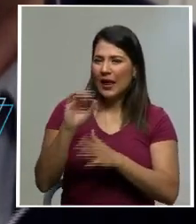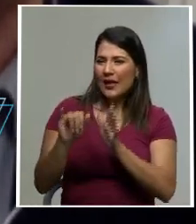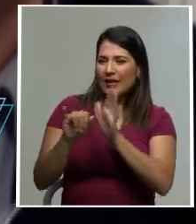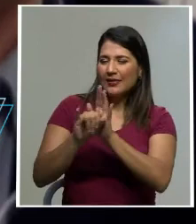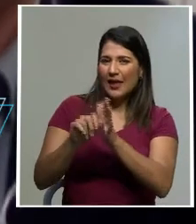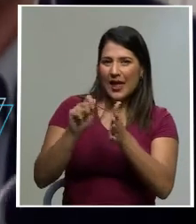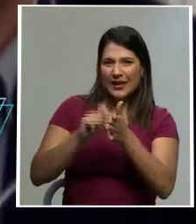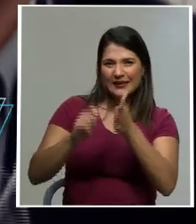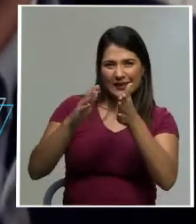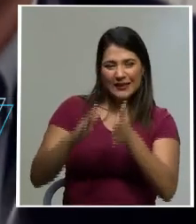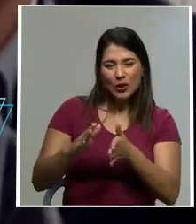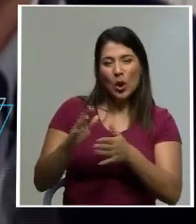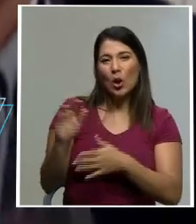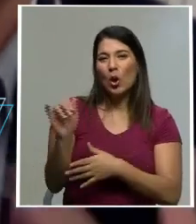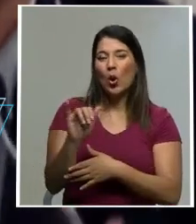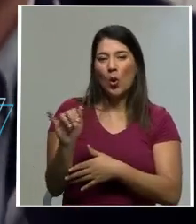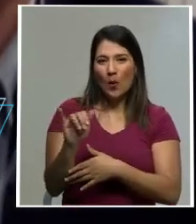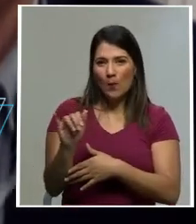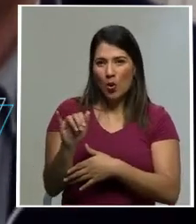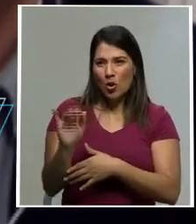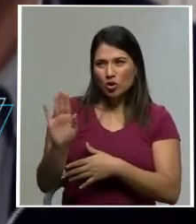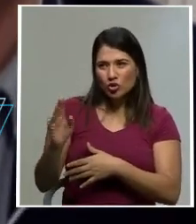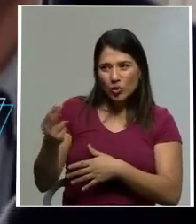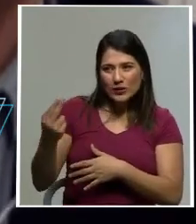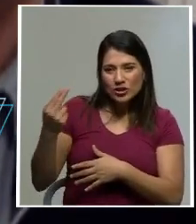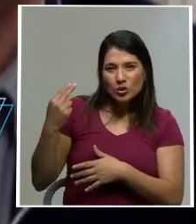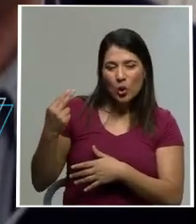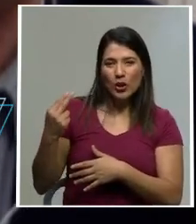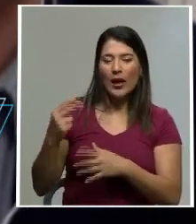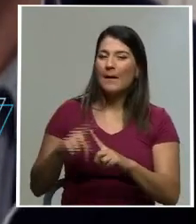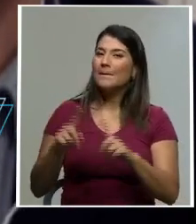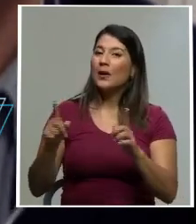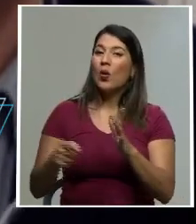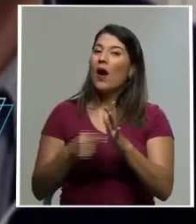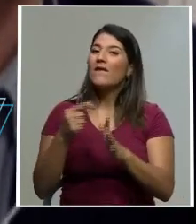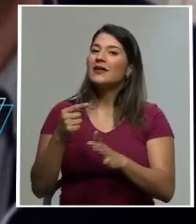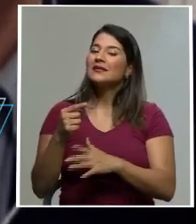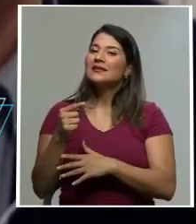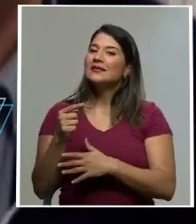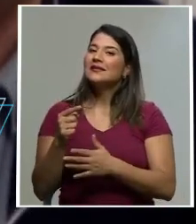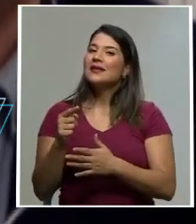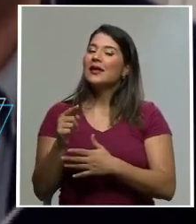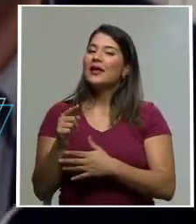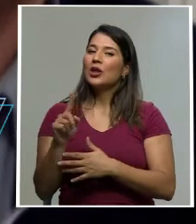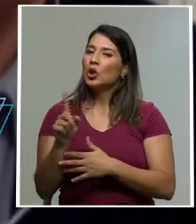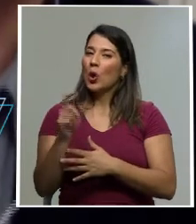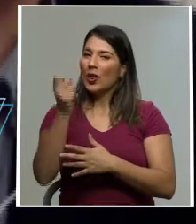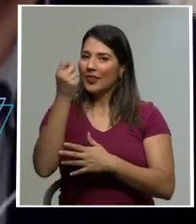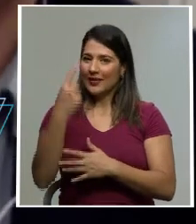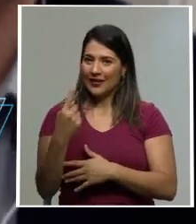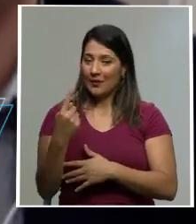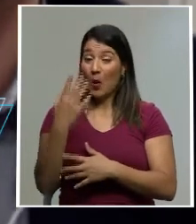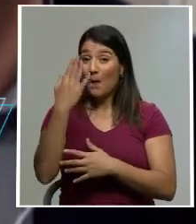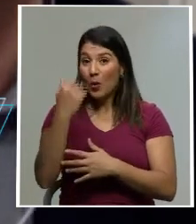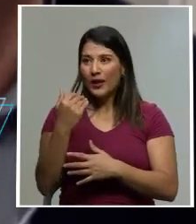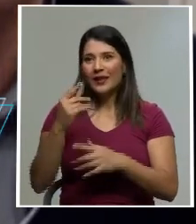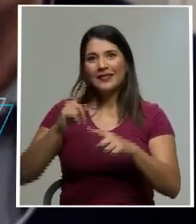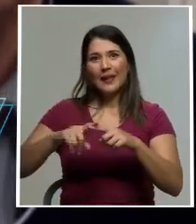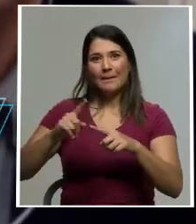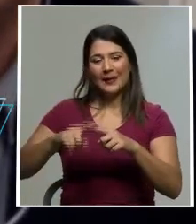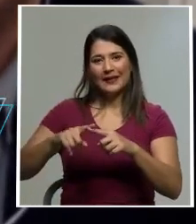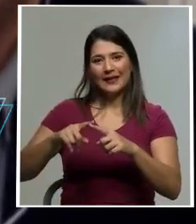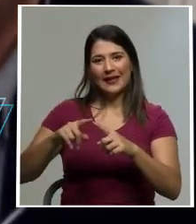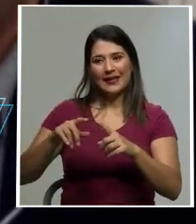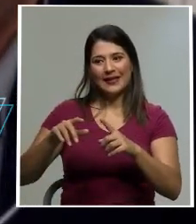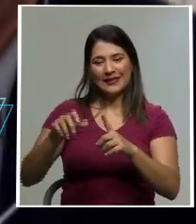como qué de su biografía hay dentro de su obra, pero a veces no se ve el contexto y creo que el contexto es más importante todavía.